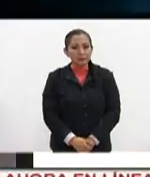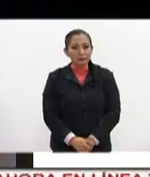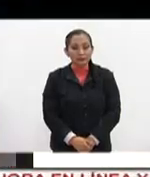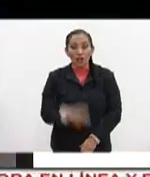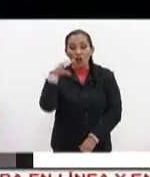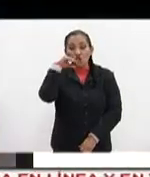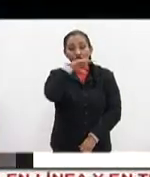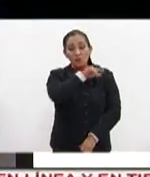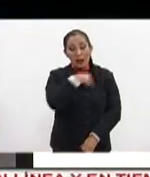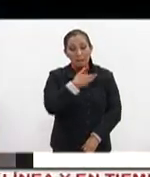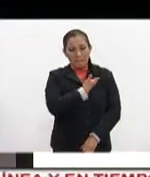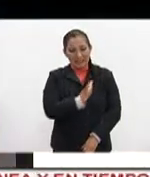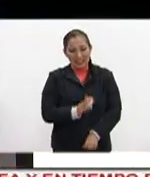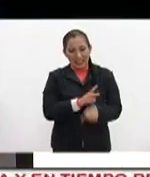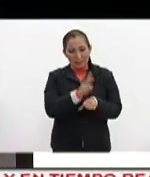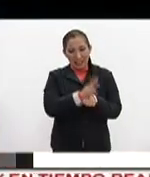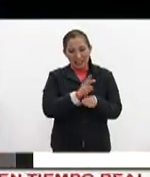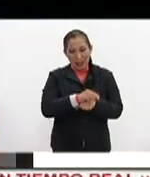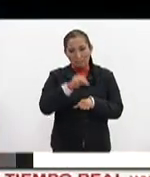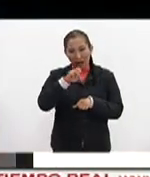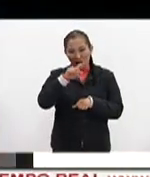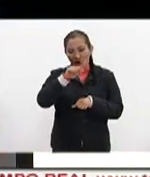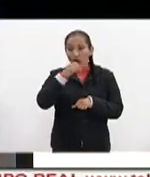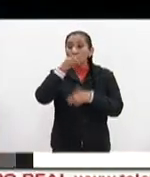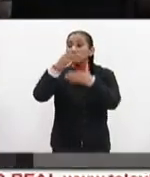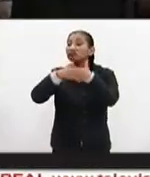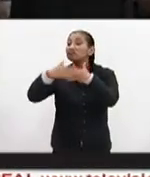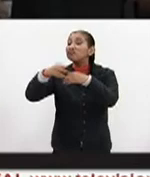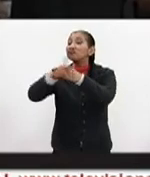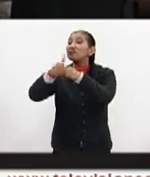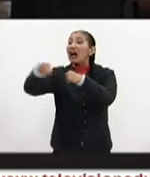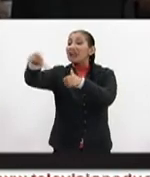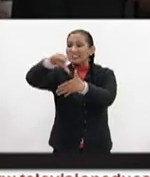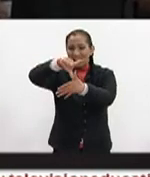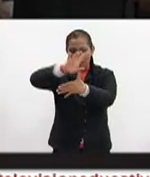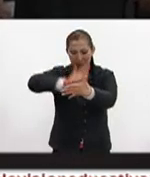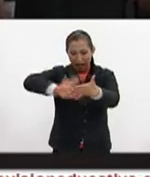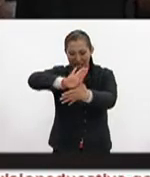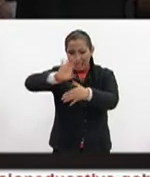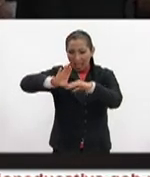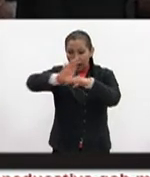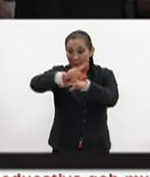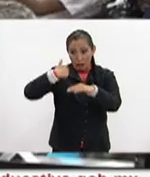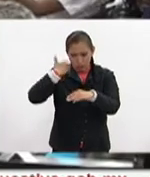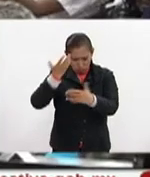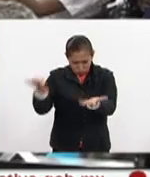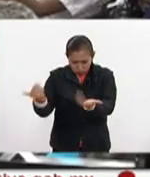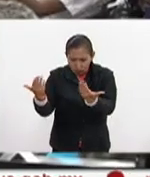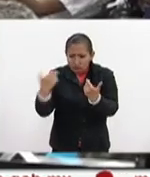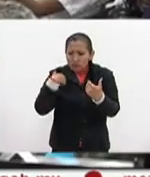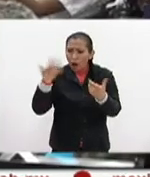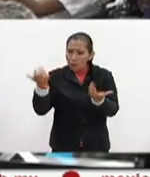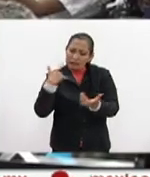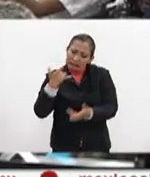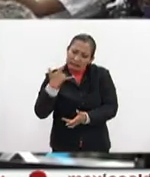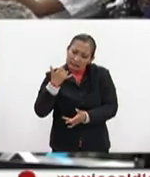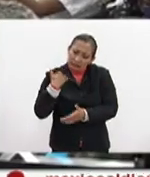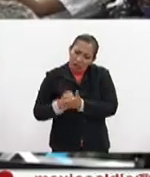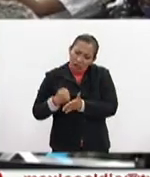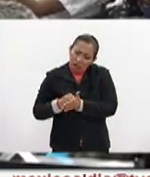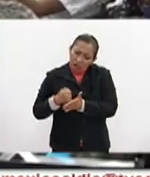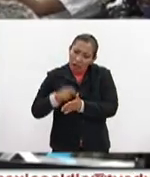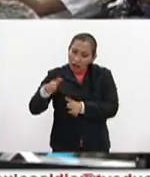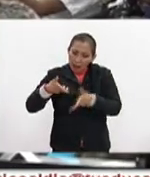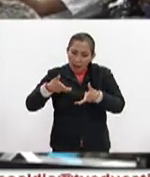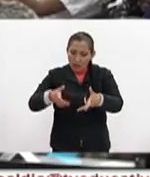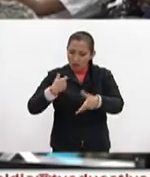Desde Cuba, el presidente de Venezuela, Nicolás Maduro, llamó a los países de América Latina y el Caribe a buscar de manera tenaz, así lo dijeron,